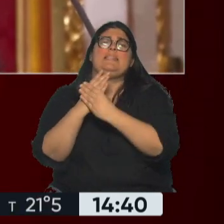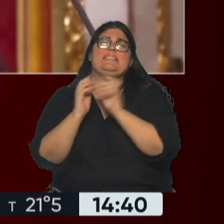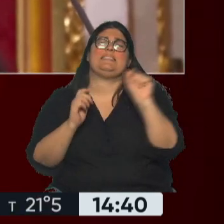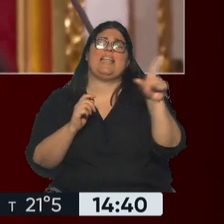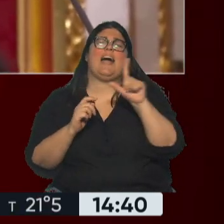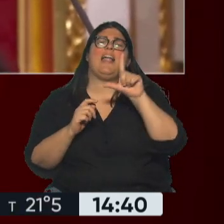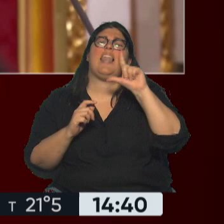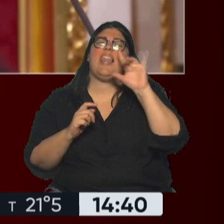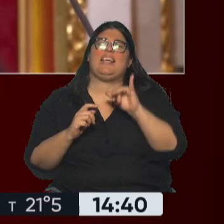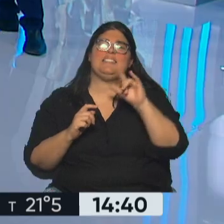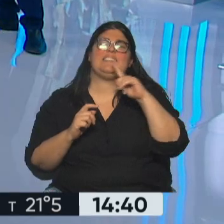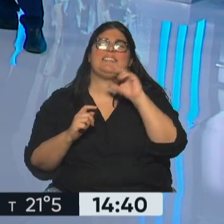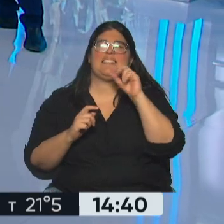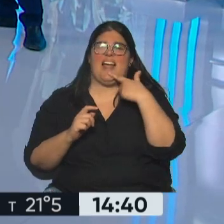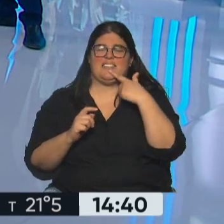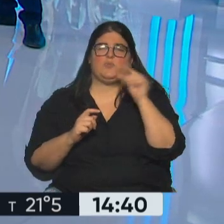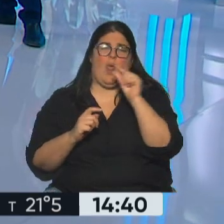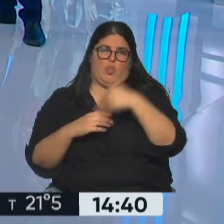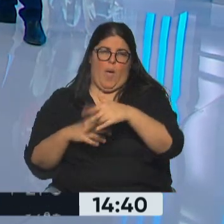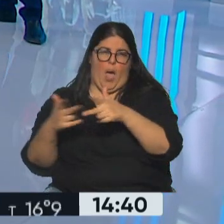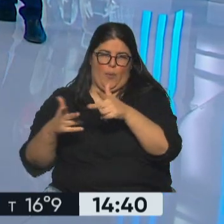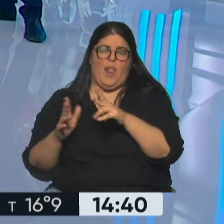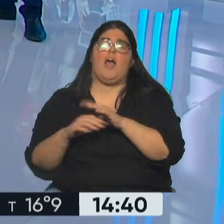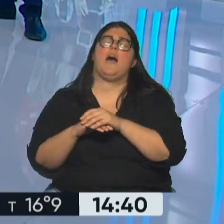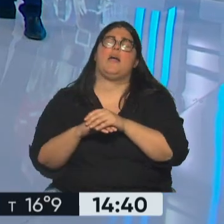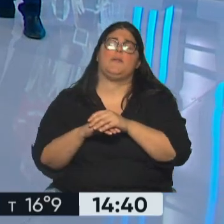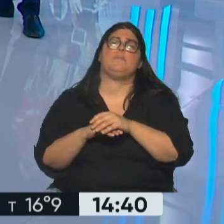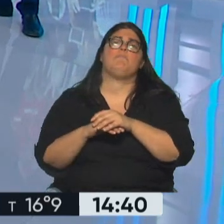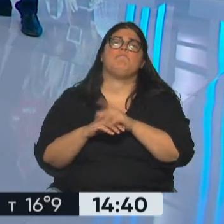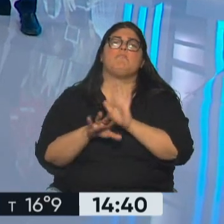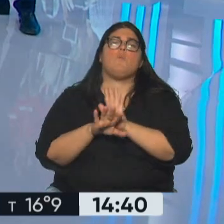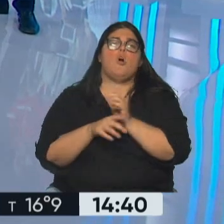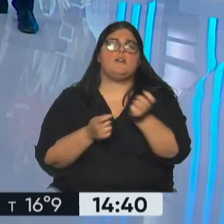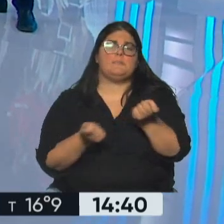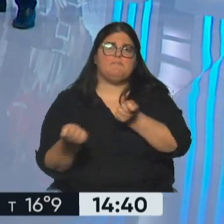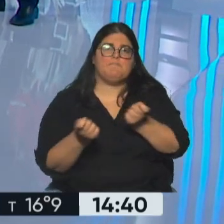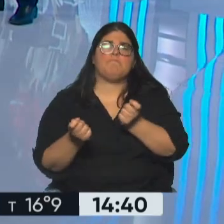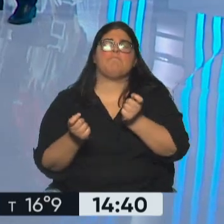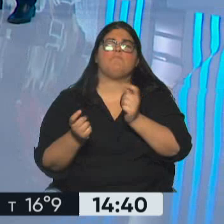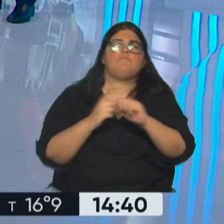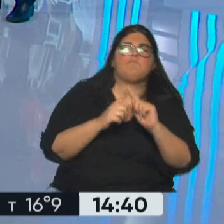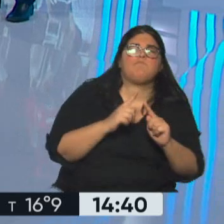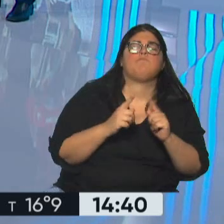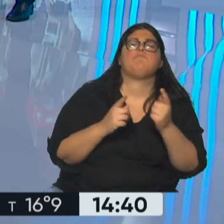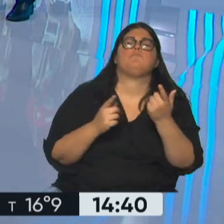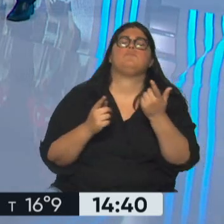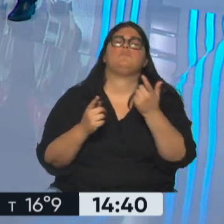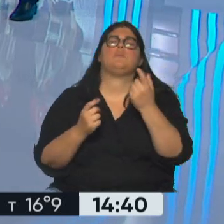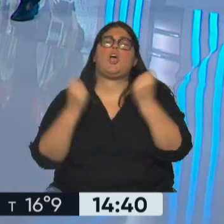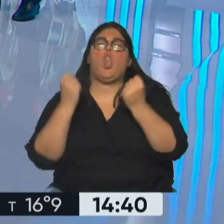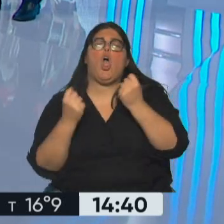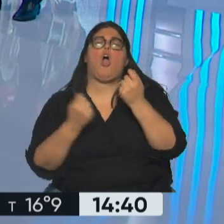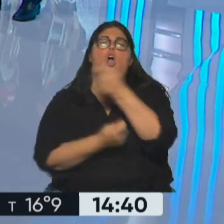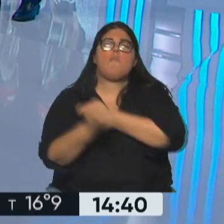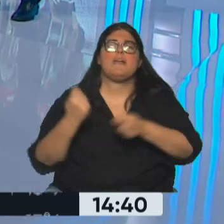Liz Truss. Vamos a hablar de eso dentro de un momento, pero hay en este juego, digamos, de relaciones no solamente económicas, sino